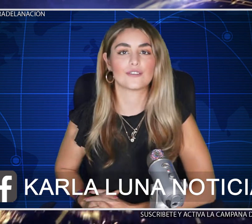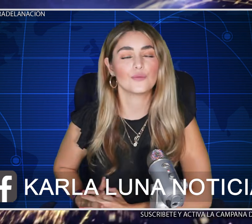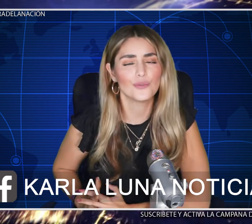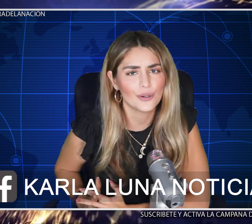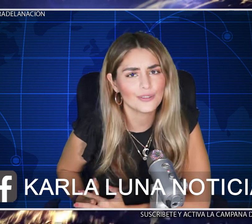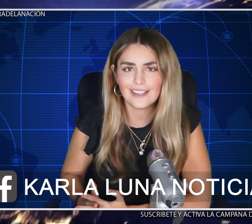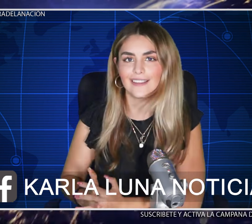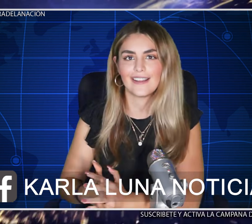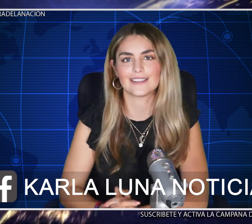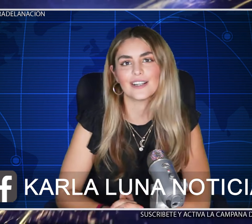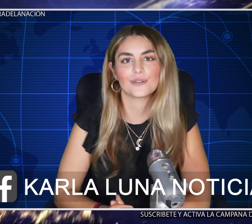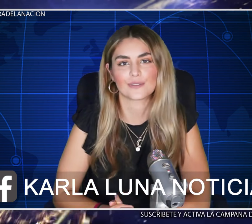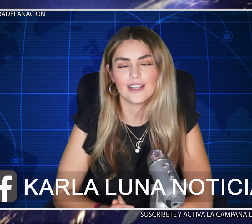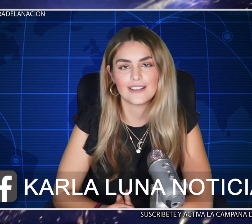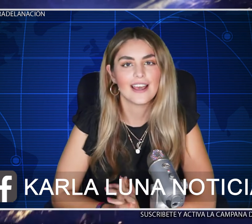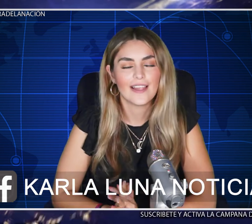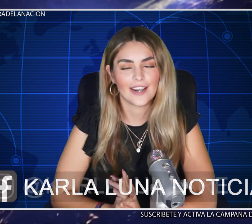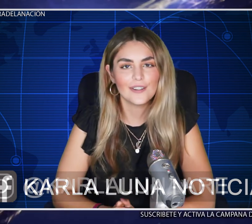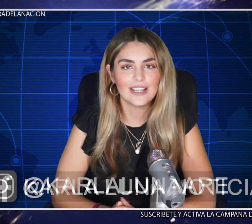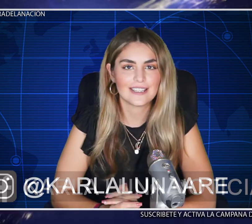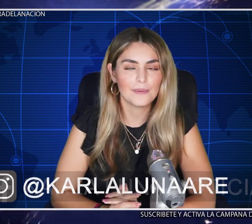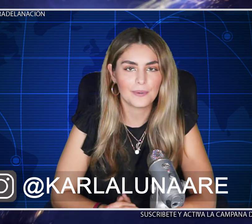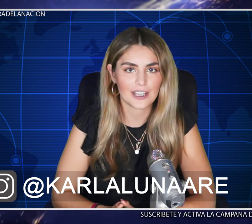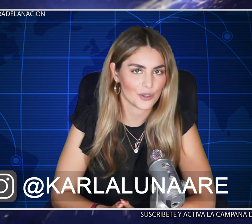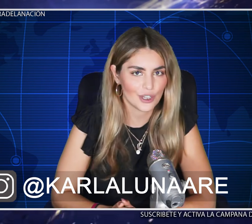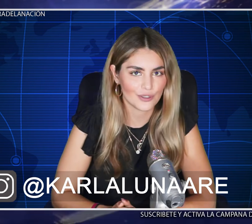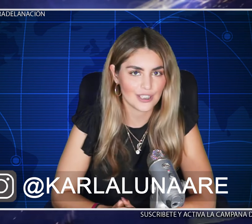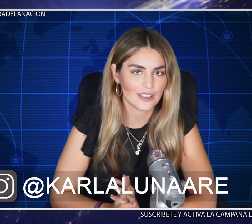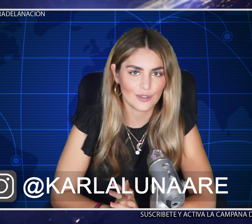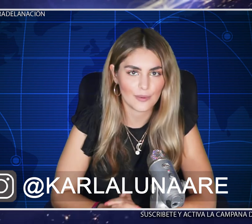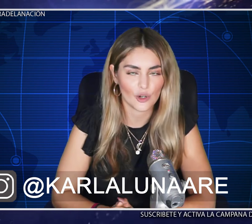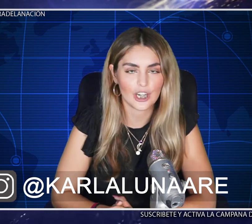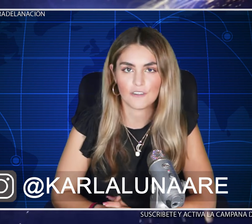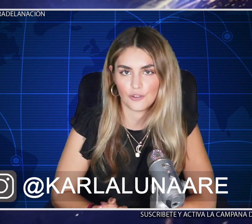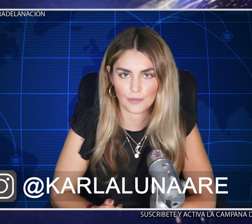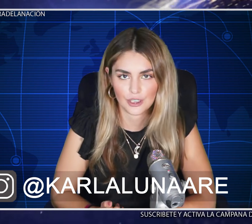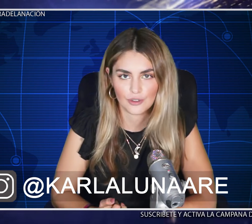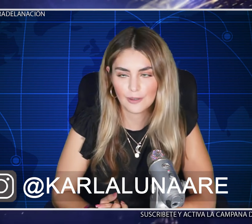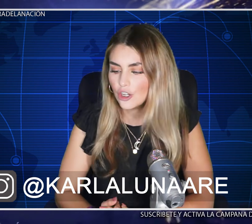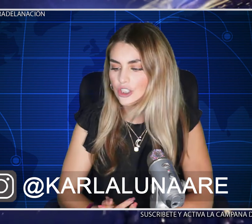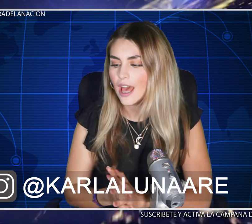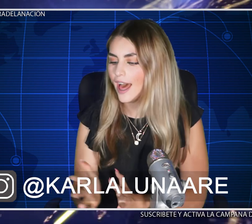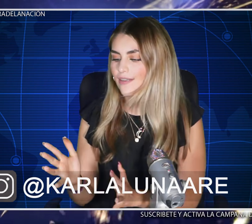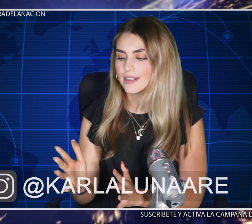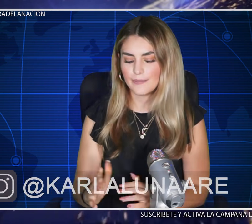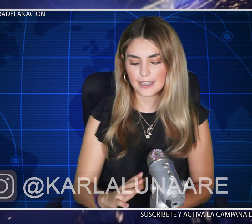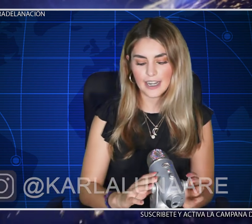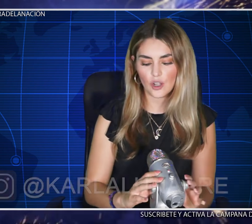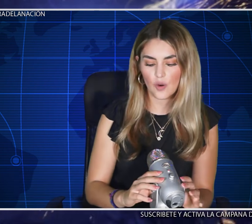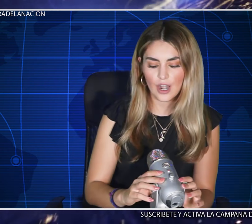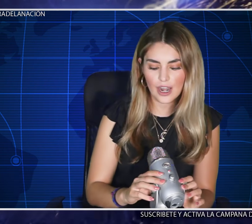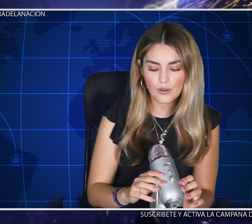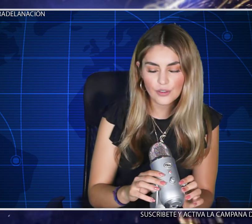todos los días estoy muy contenta de estar con ustedes, trayéndoles siempre las mejores noticias con la mejor información. Amigos, antes de